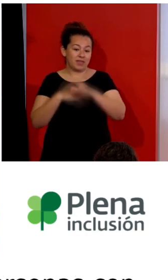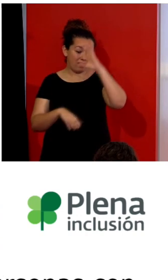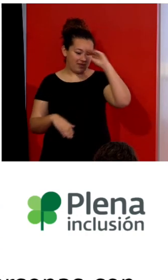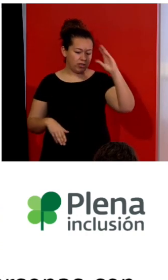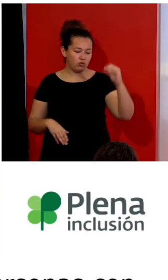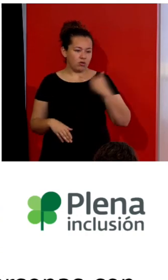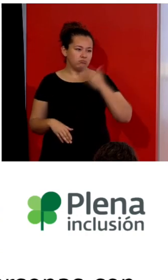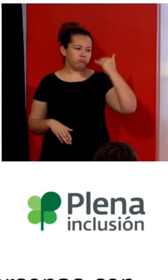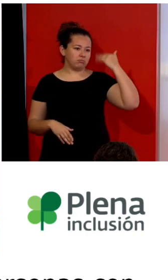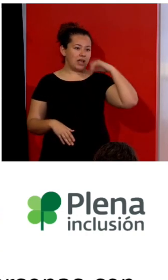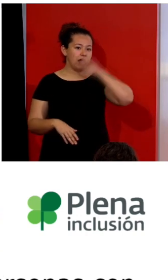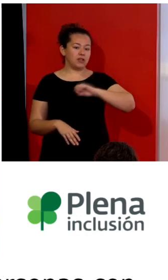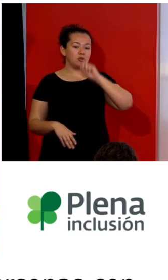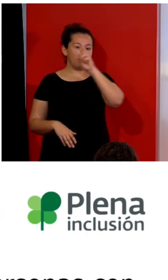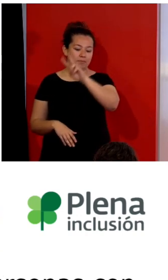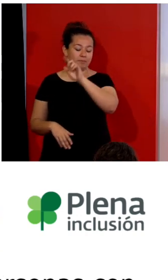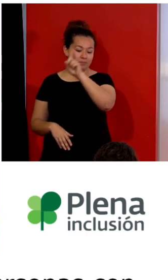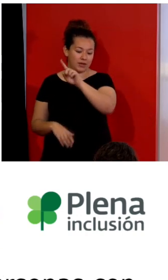se remontan al año